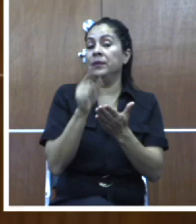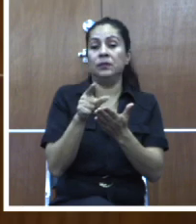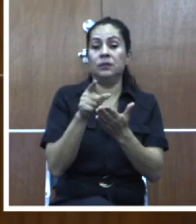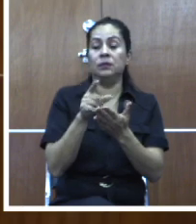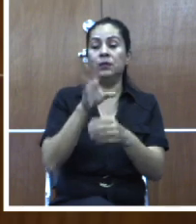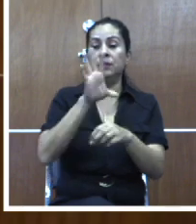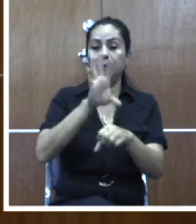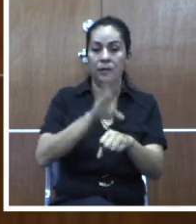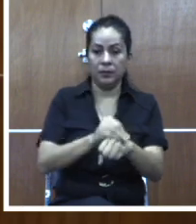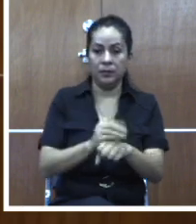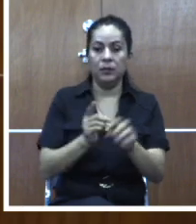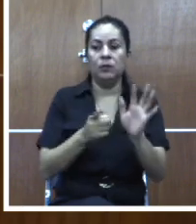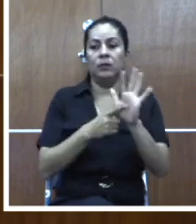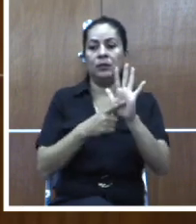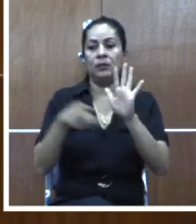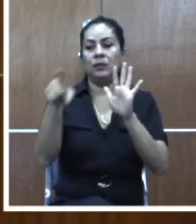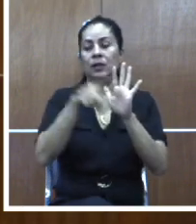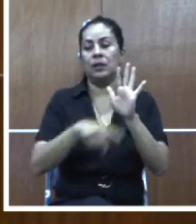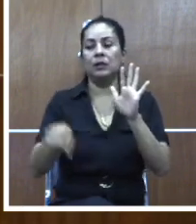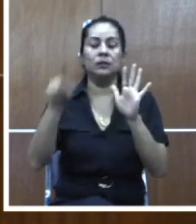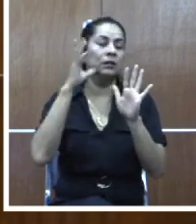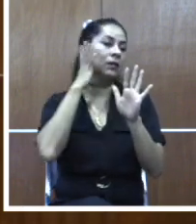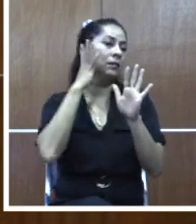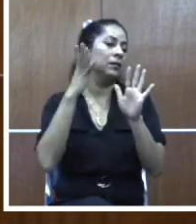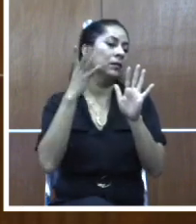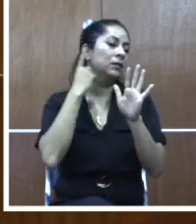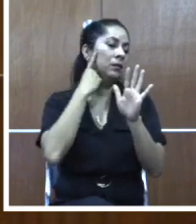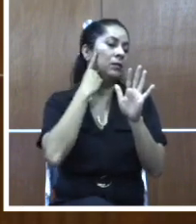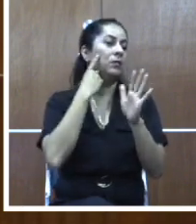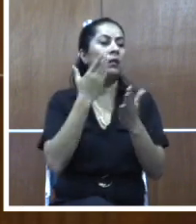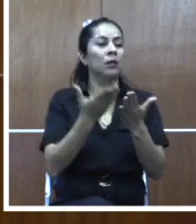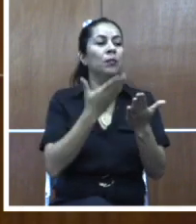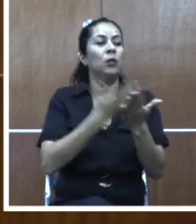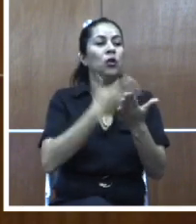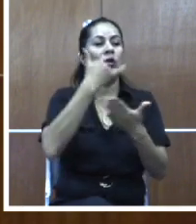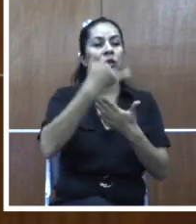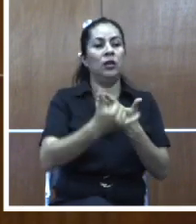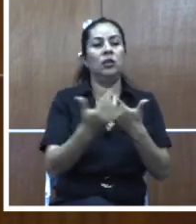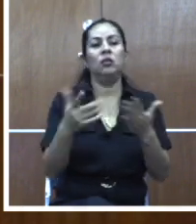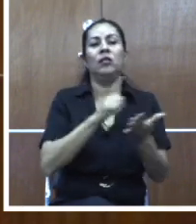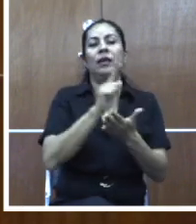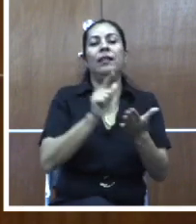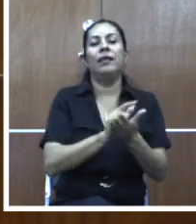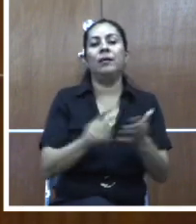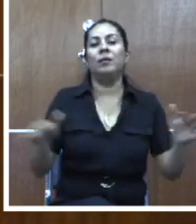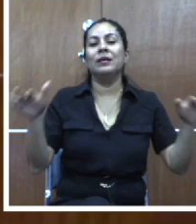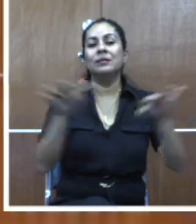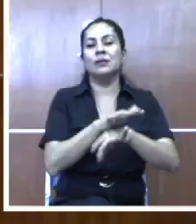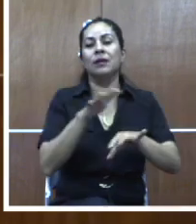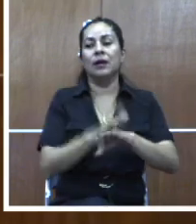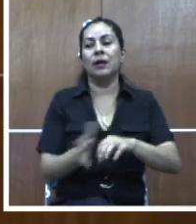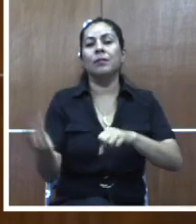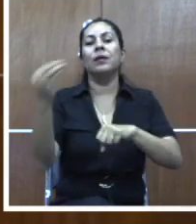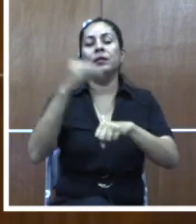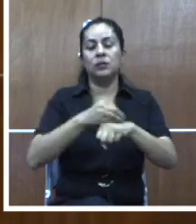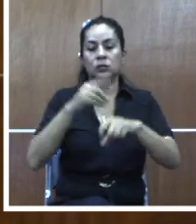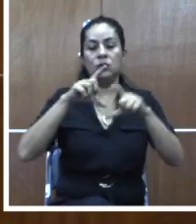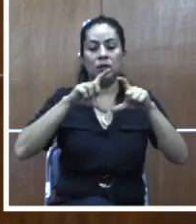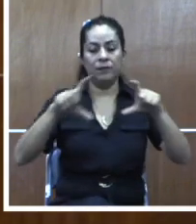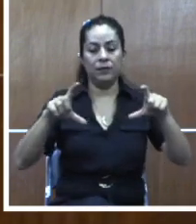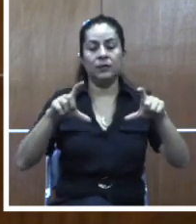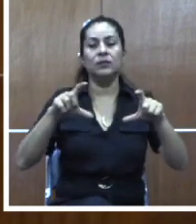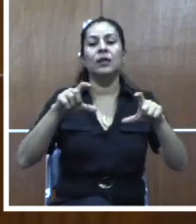me permito presentar a esta soberanía la iniciativa con proyecto de decreto por el que se reforman y adicionan las